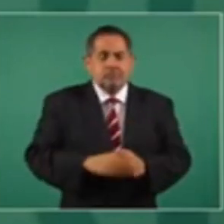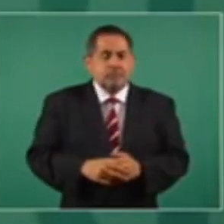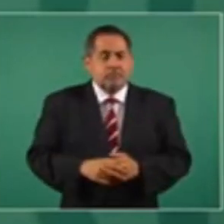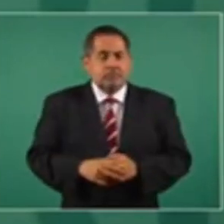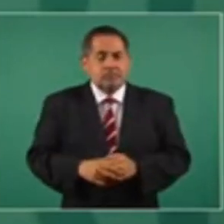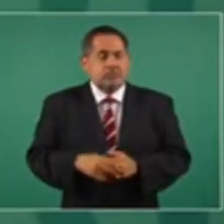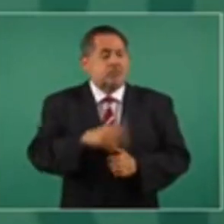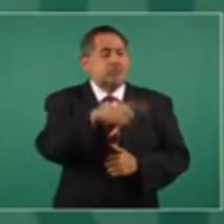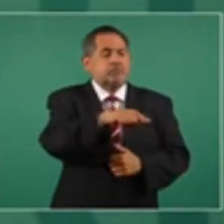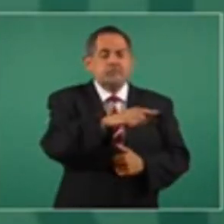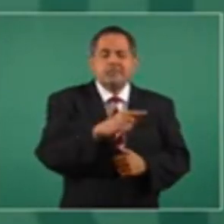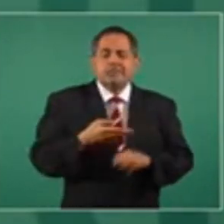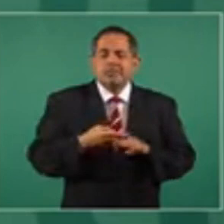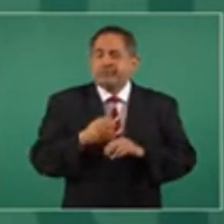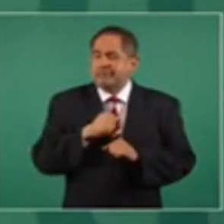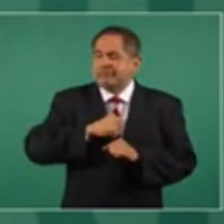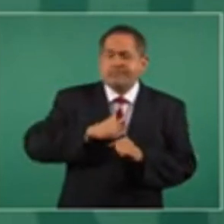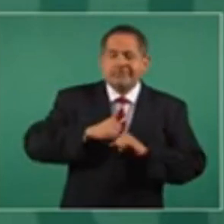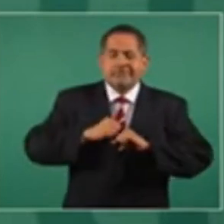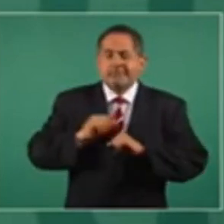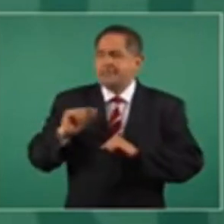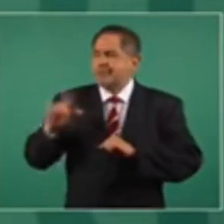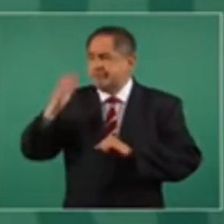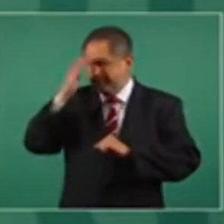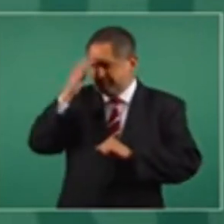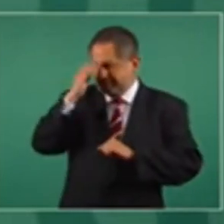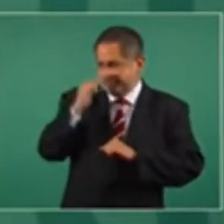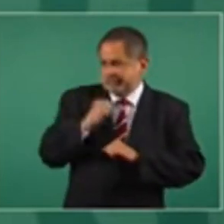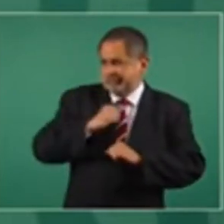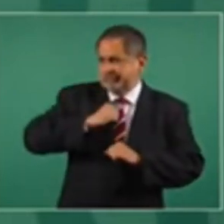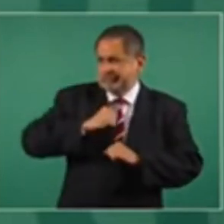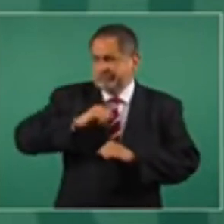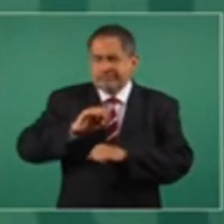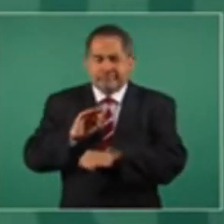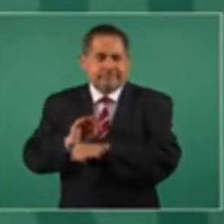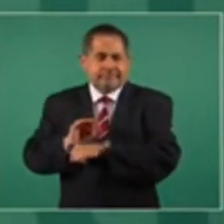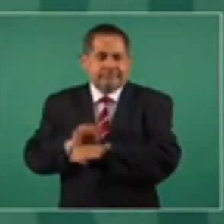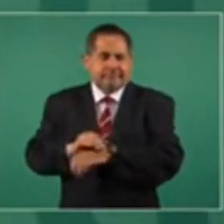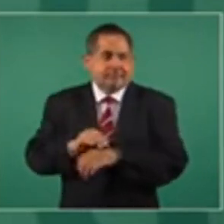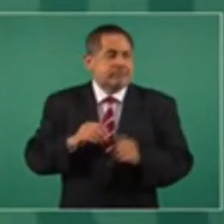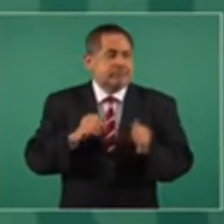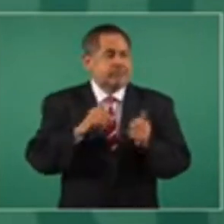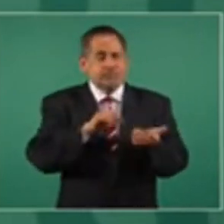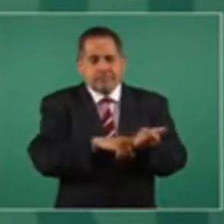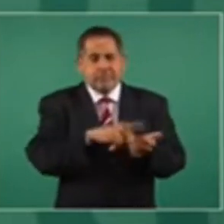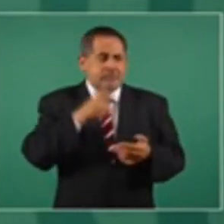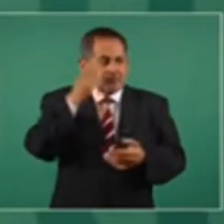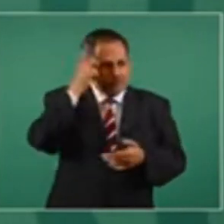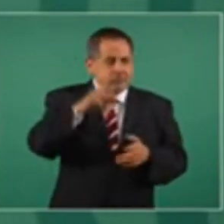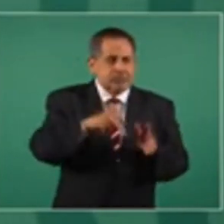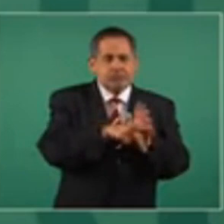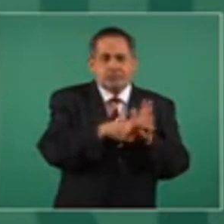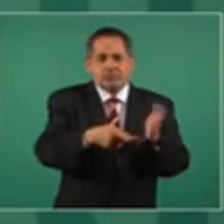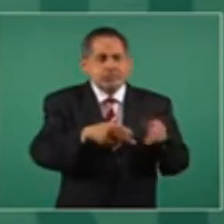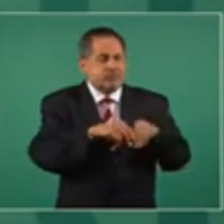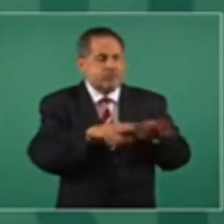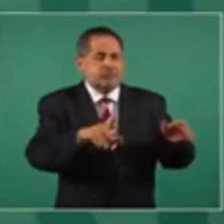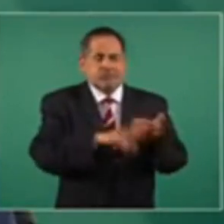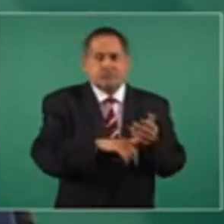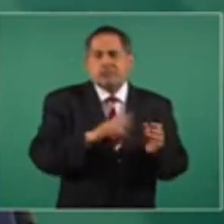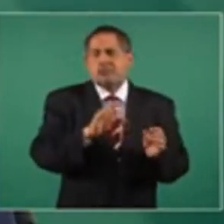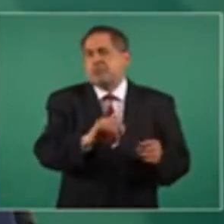usaban su influyentismo, ya sea porque eran dueños de medios de información o ya